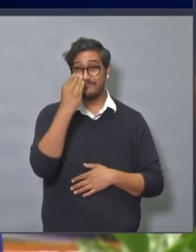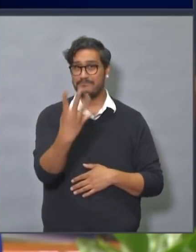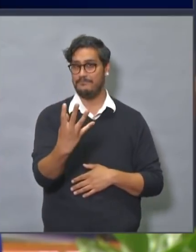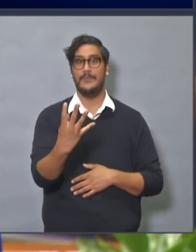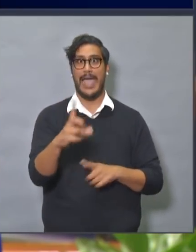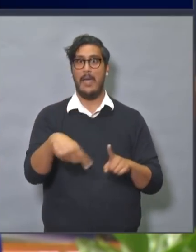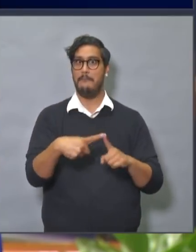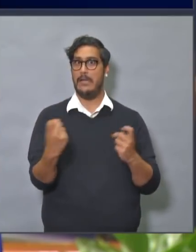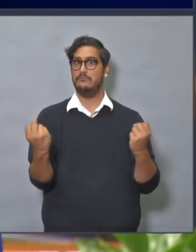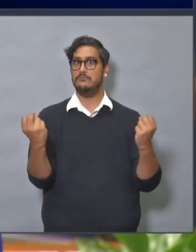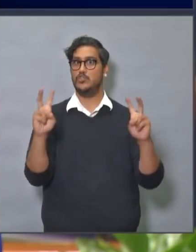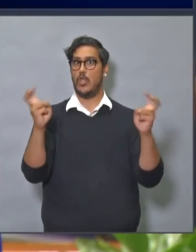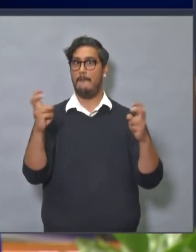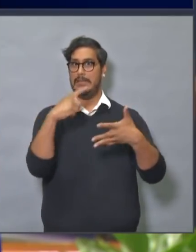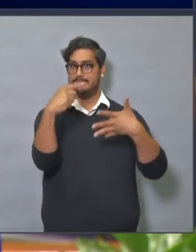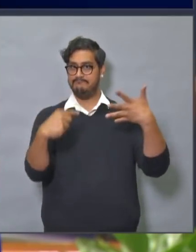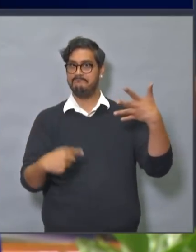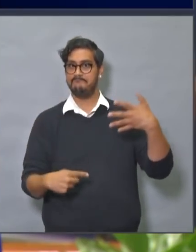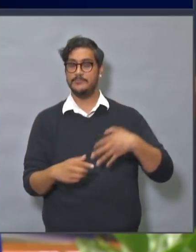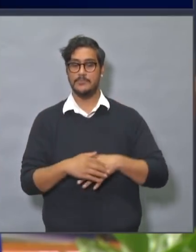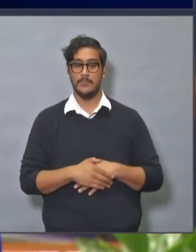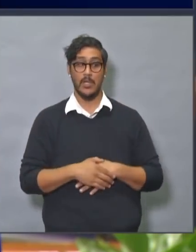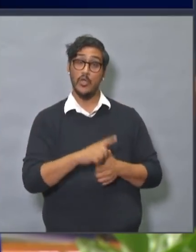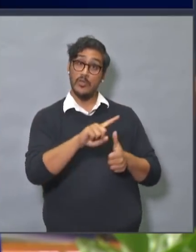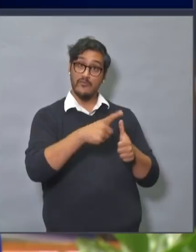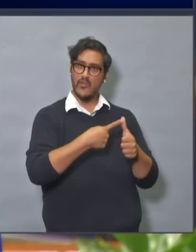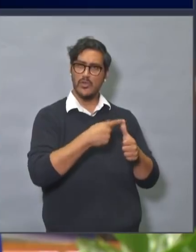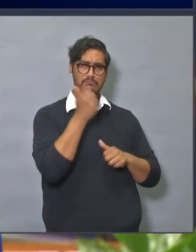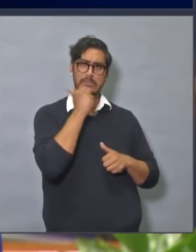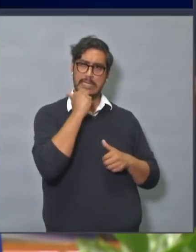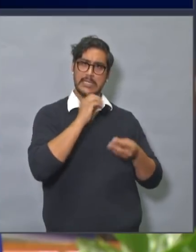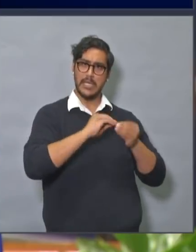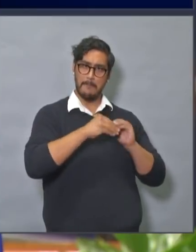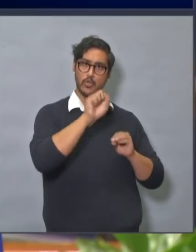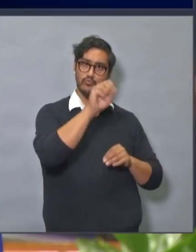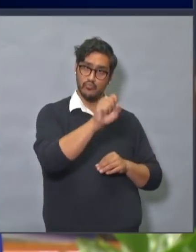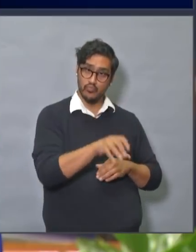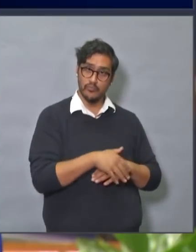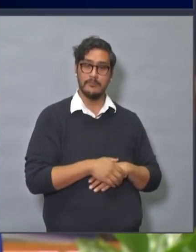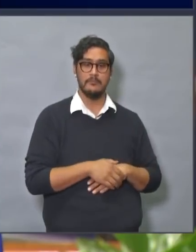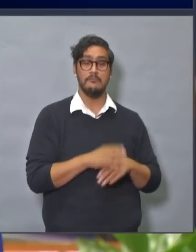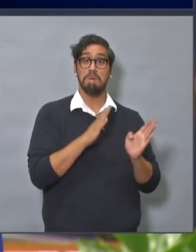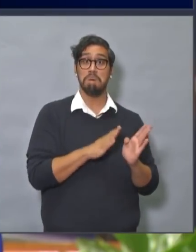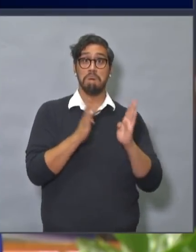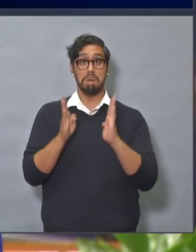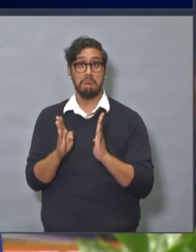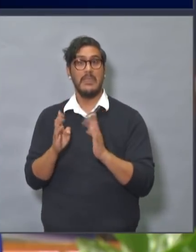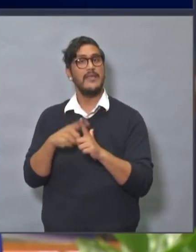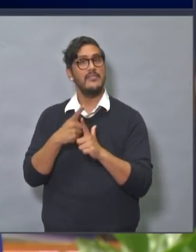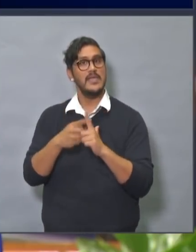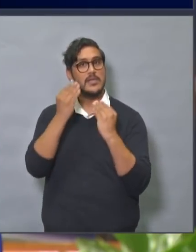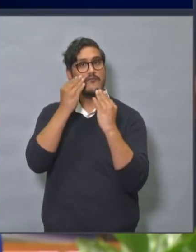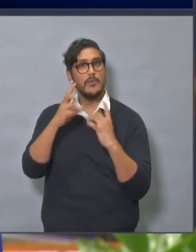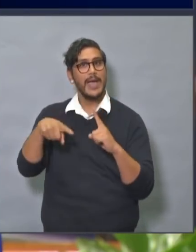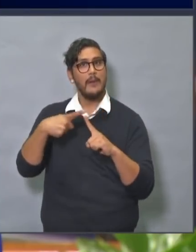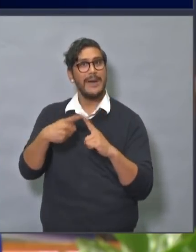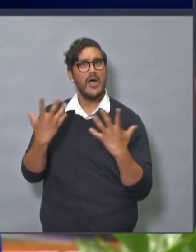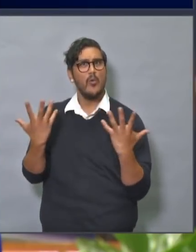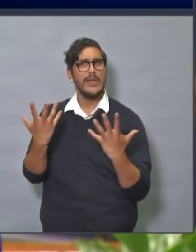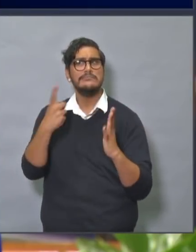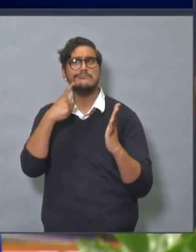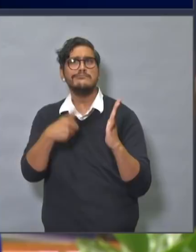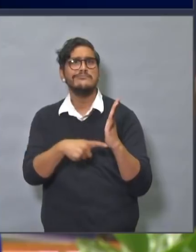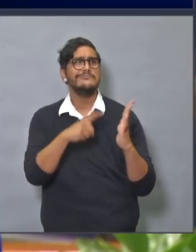temas. Primero le daremos los datos diarios y luego compartiremos información acerca de lo que estamos